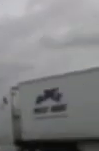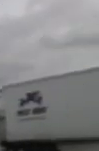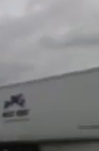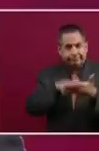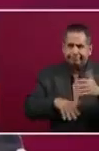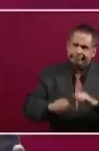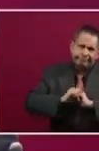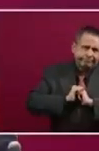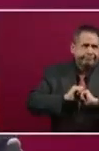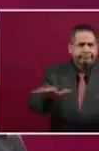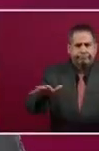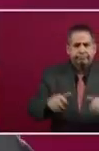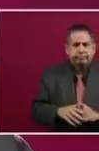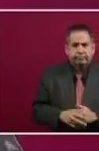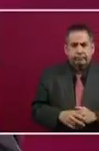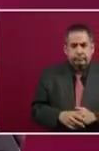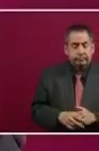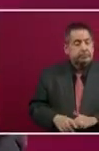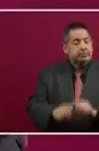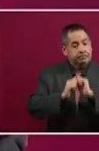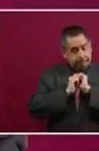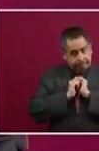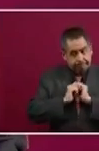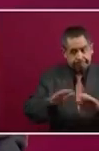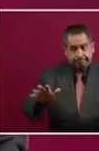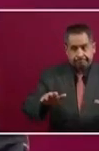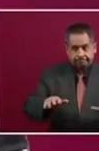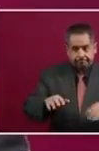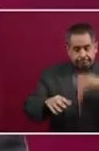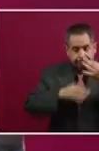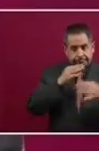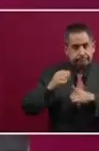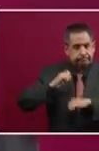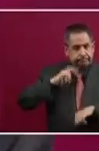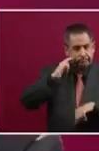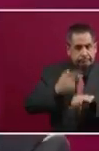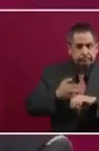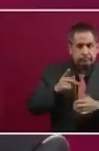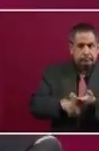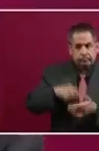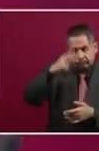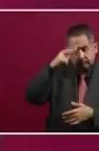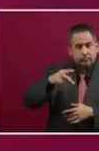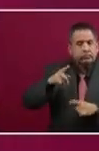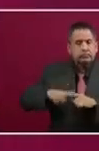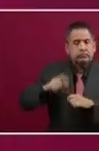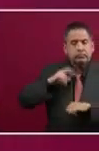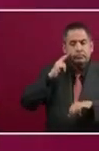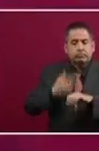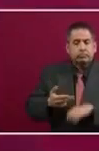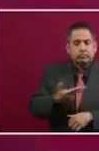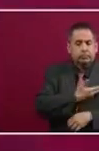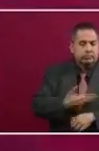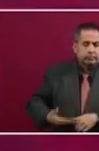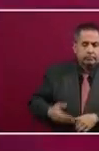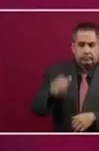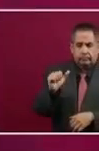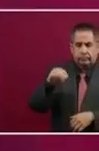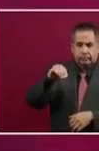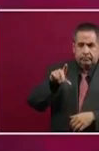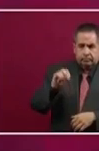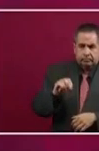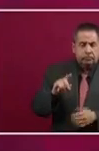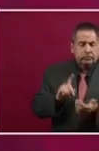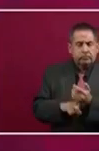máximo nivel. Pero bueno, pues comprender que en este momento todos los caminos y lo que está